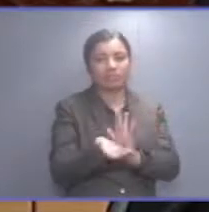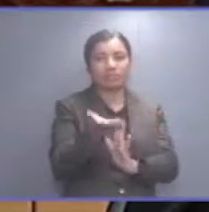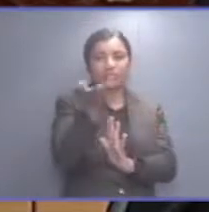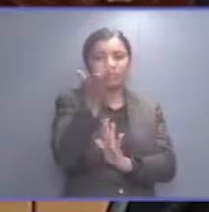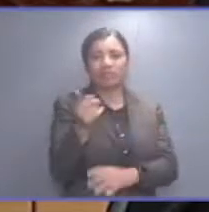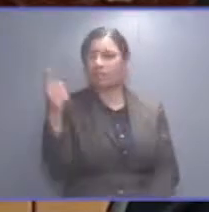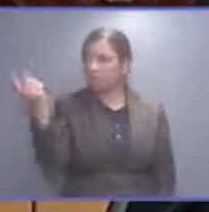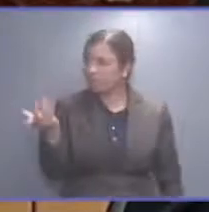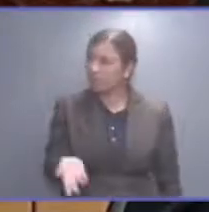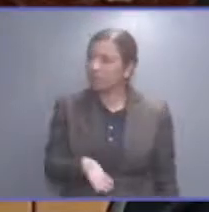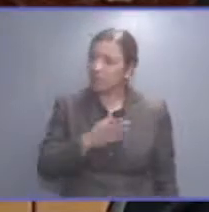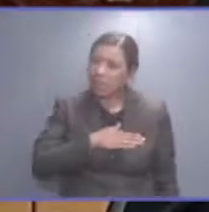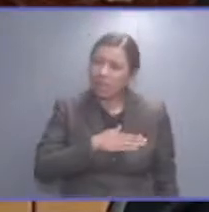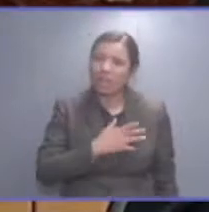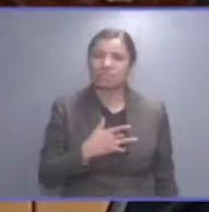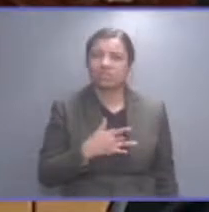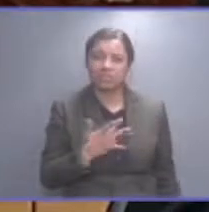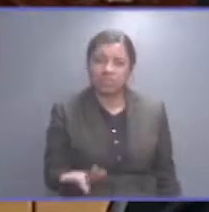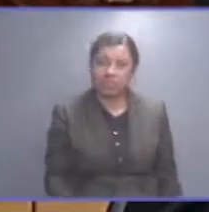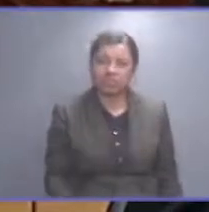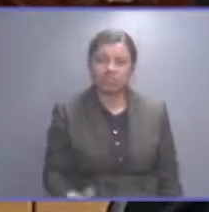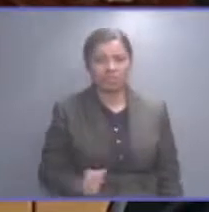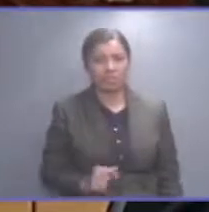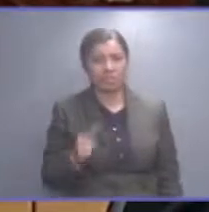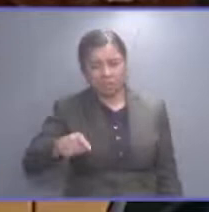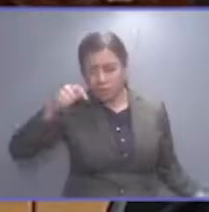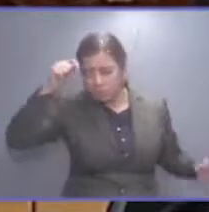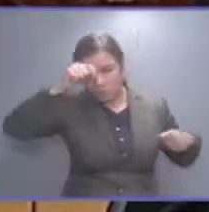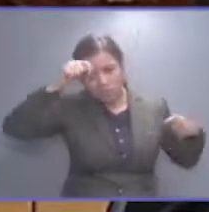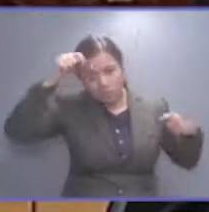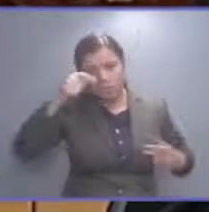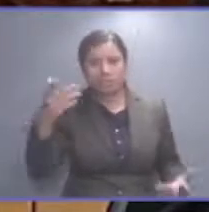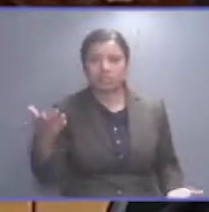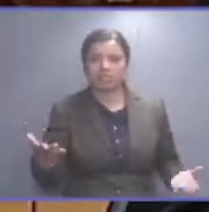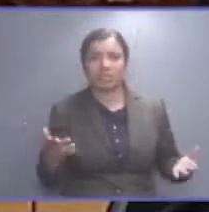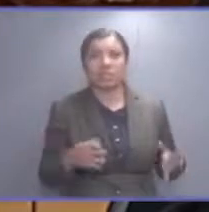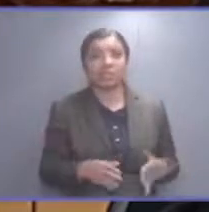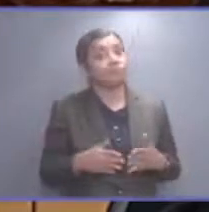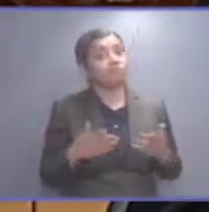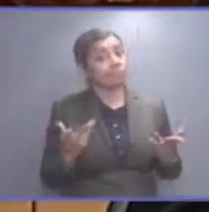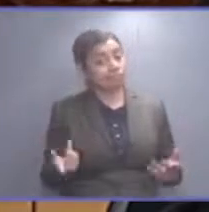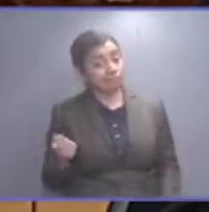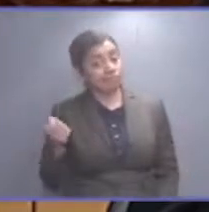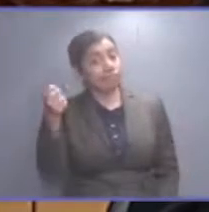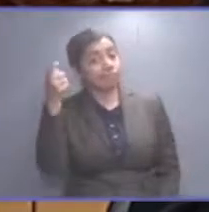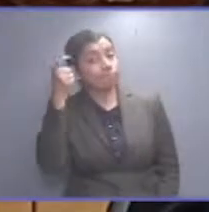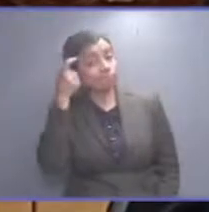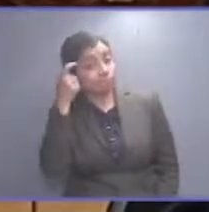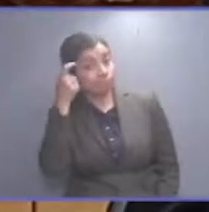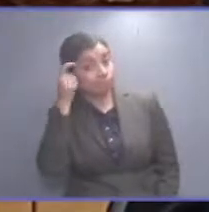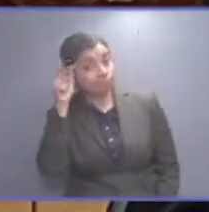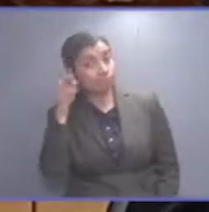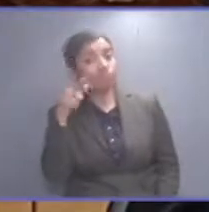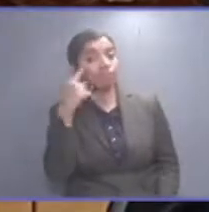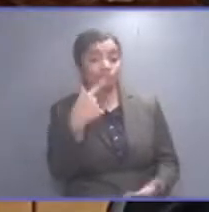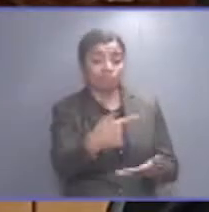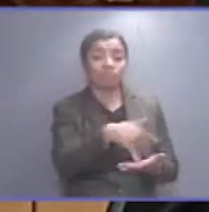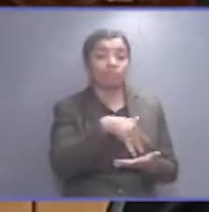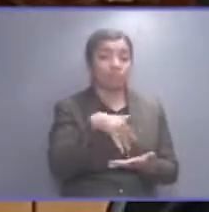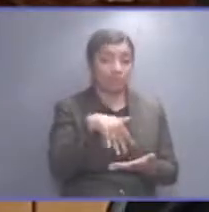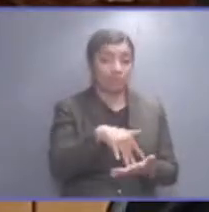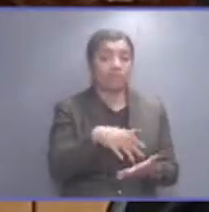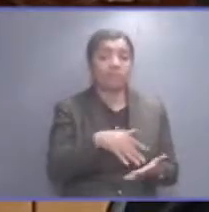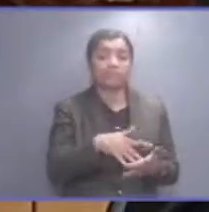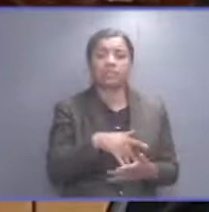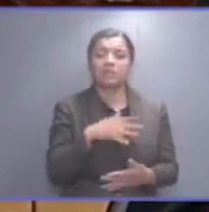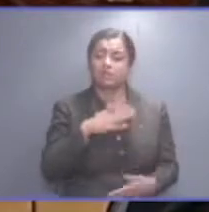Tóquense el corazón, tengan conciencia y piensen en los vulnerables. Mi mensaje y